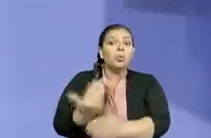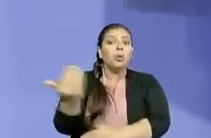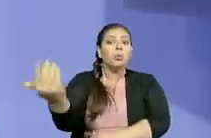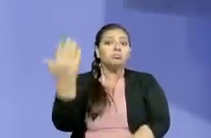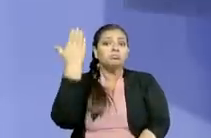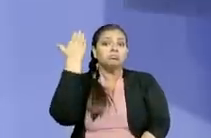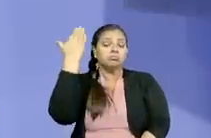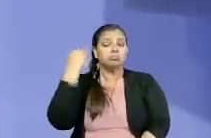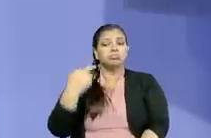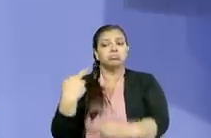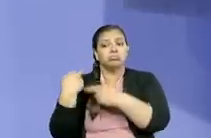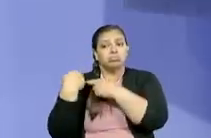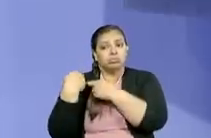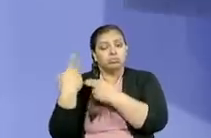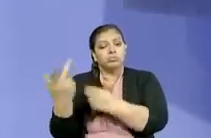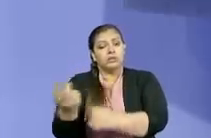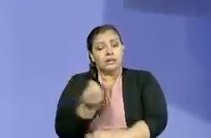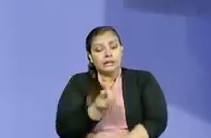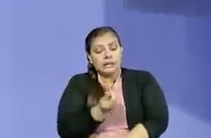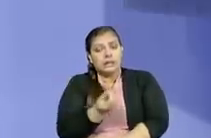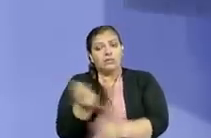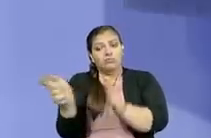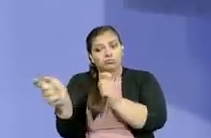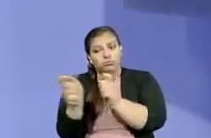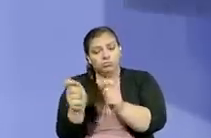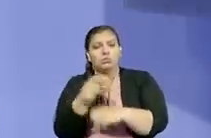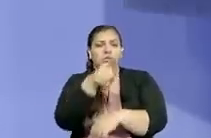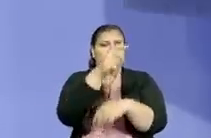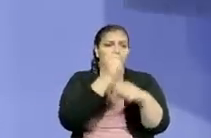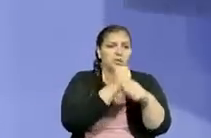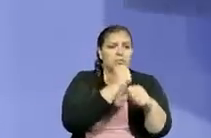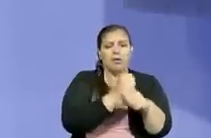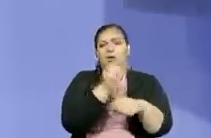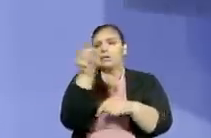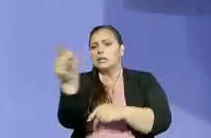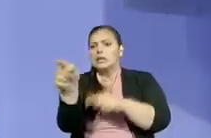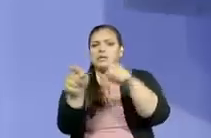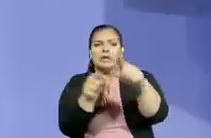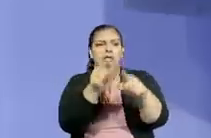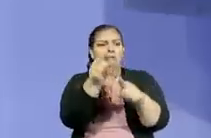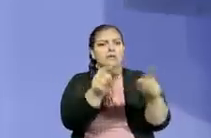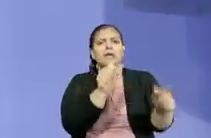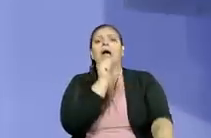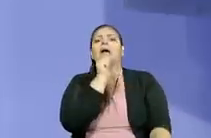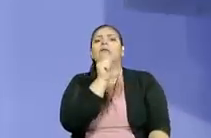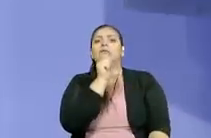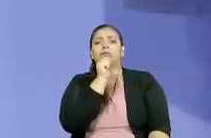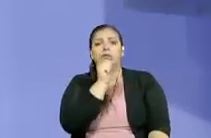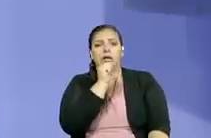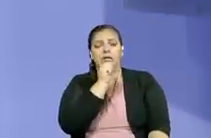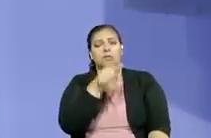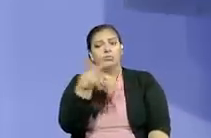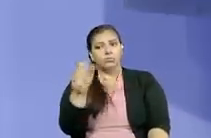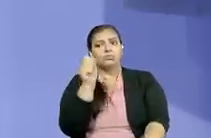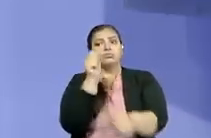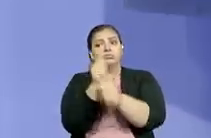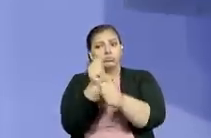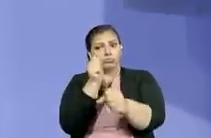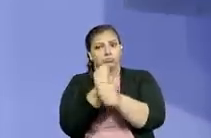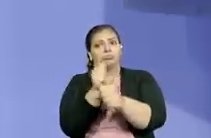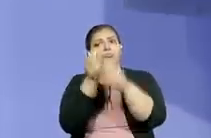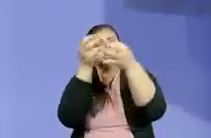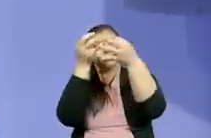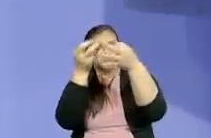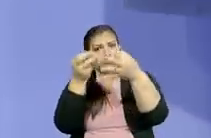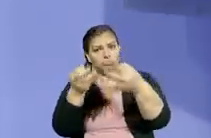cosas que van a ir naciendo. Entonces, allí es donde está la nueva propuesta, que tiene que venir